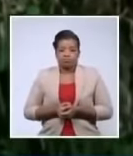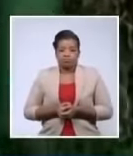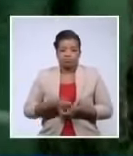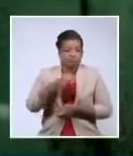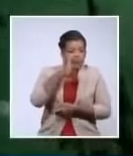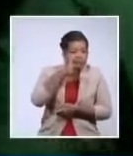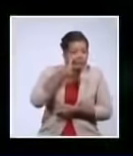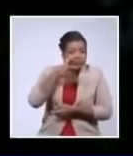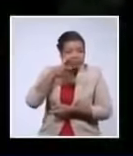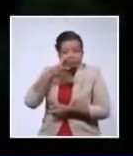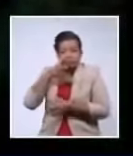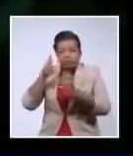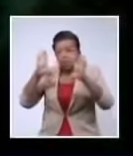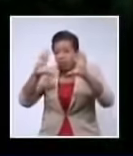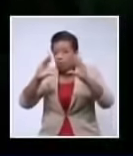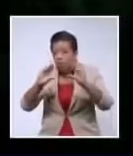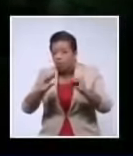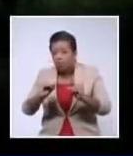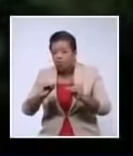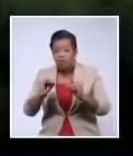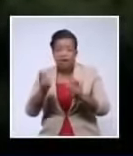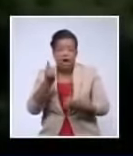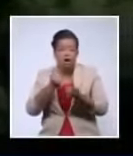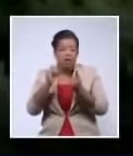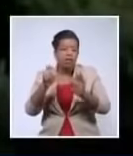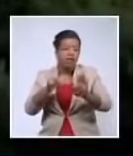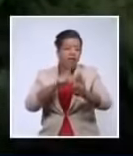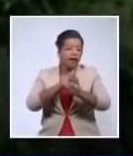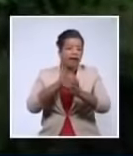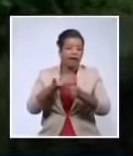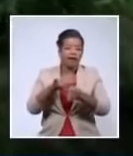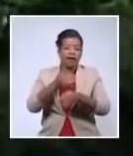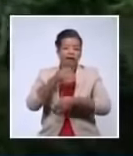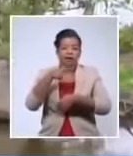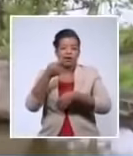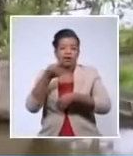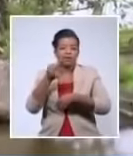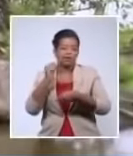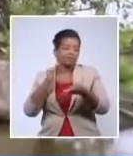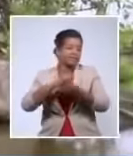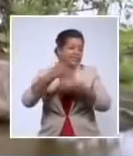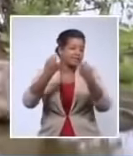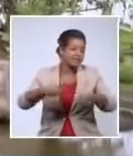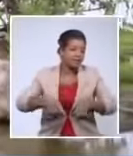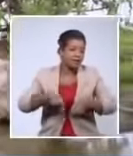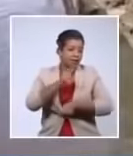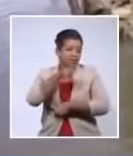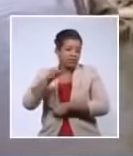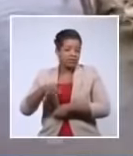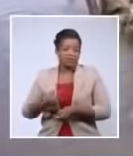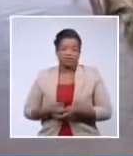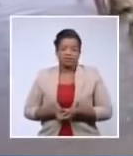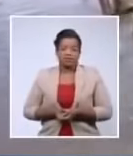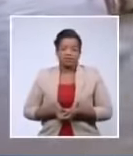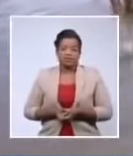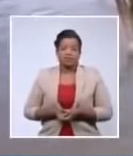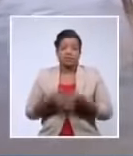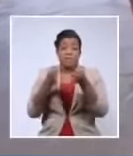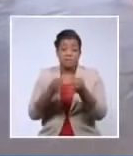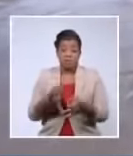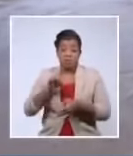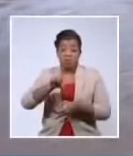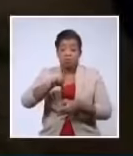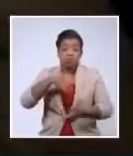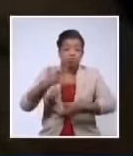enemiga, entradas, salidas ilegales o actos como de depredación de la flora y la fauna. Específicamente esta última actividad fue